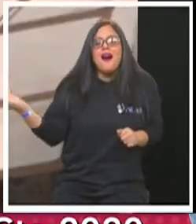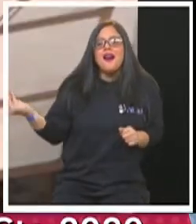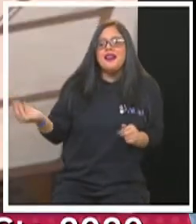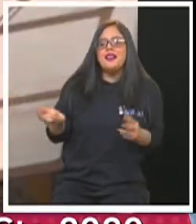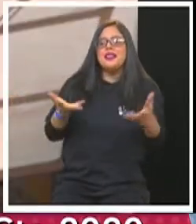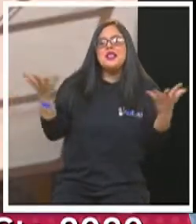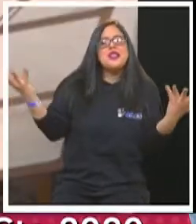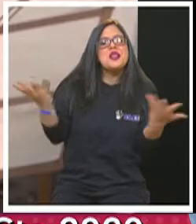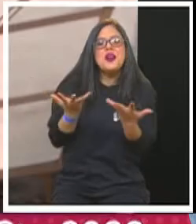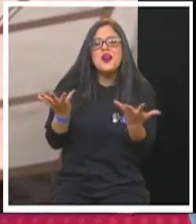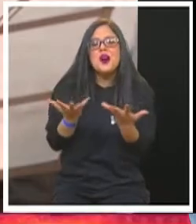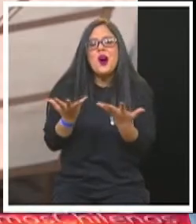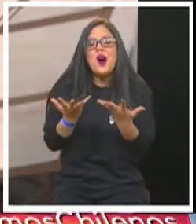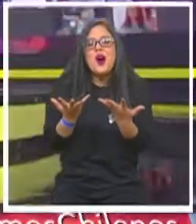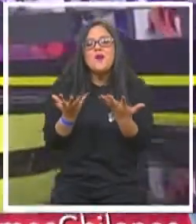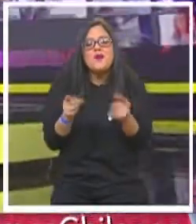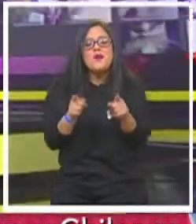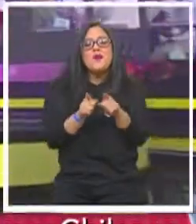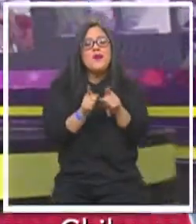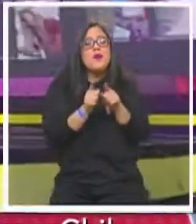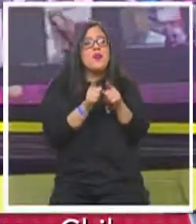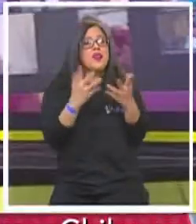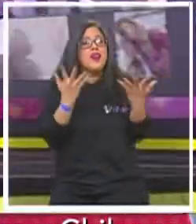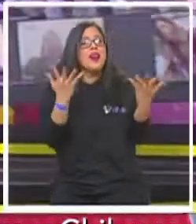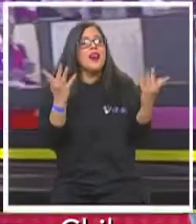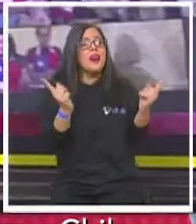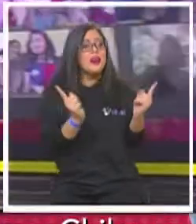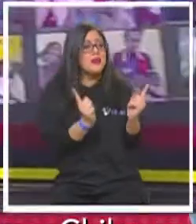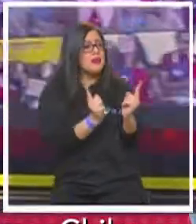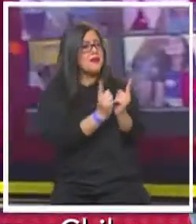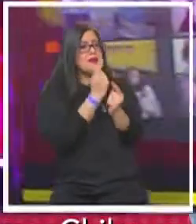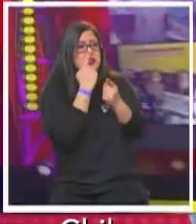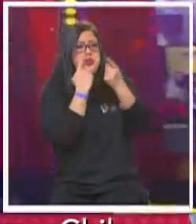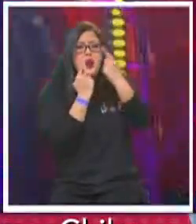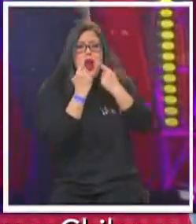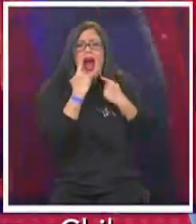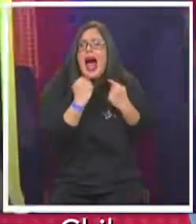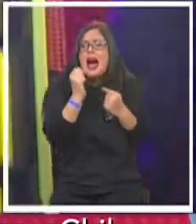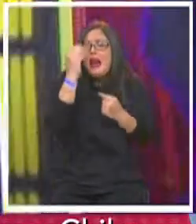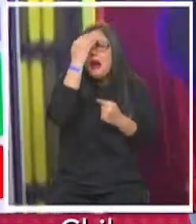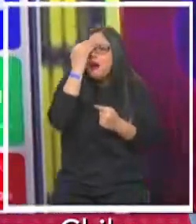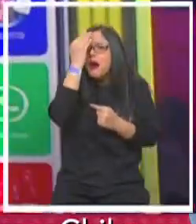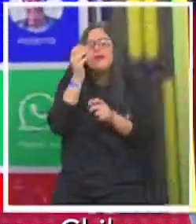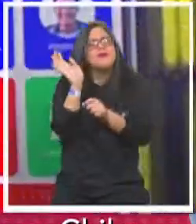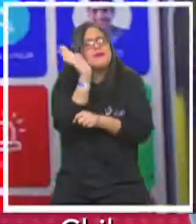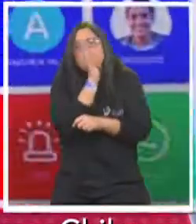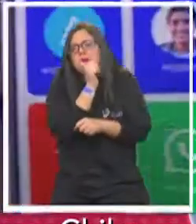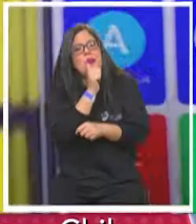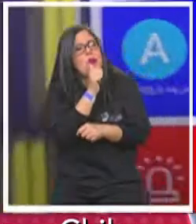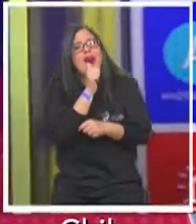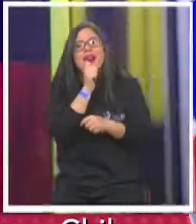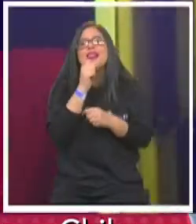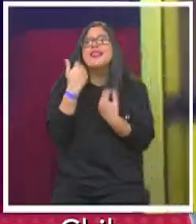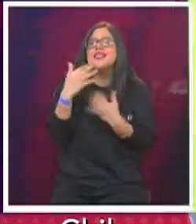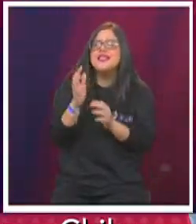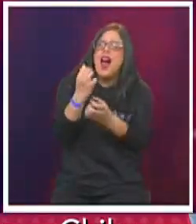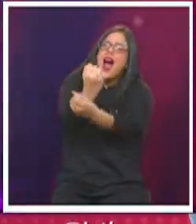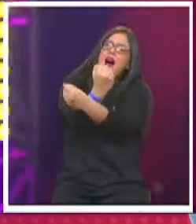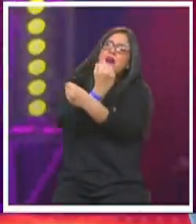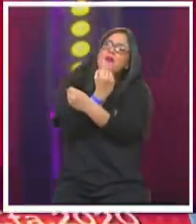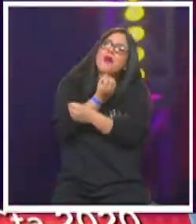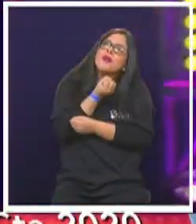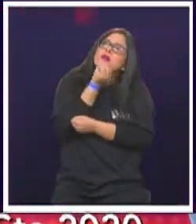¿Cómo voy a llorar? Ya no tengo estrés. Y será tu amor la